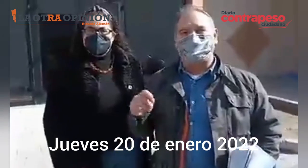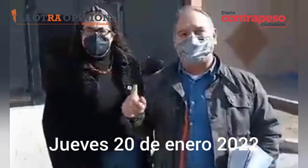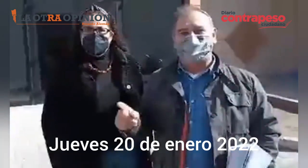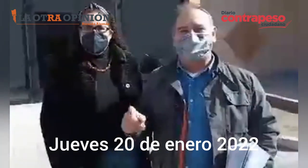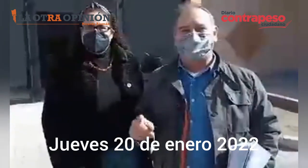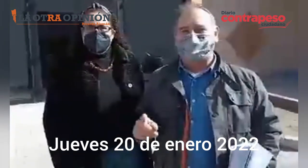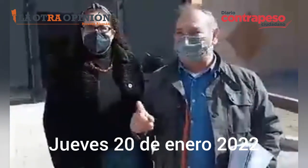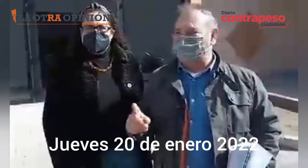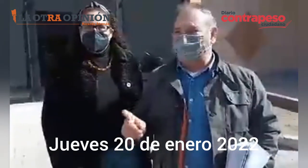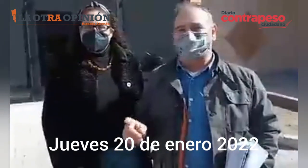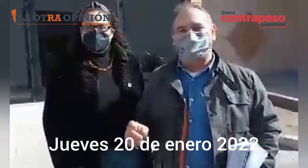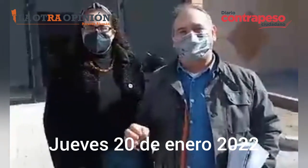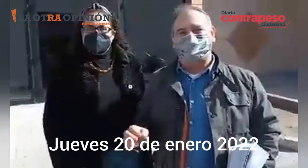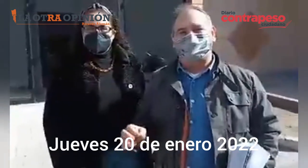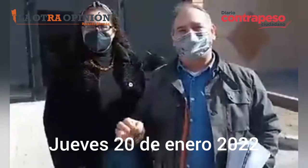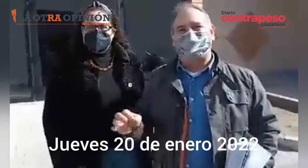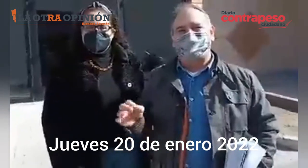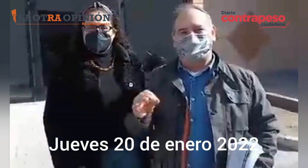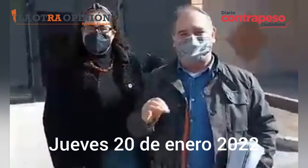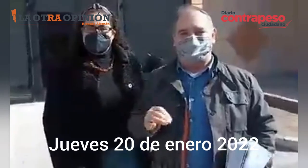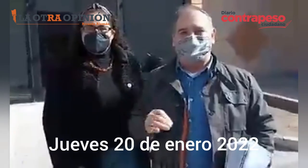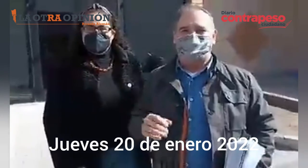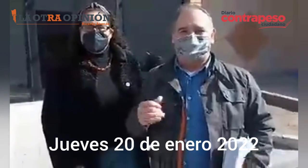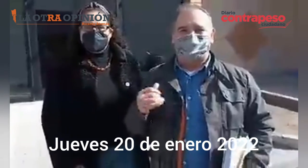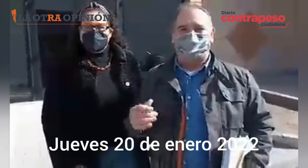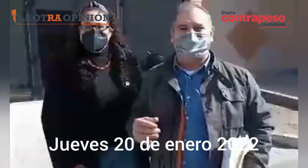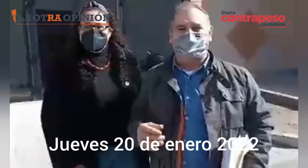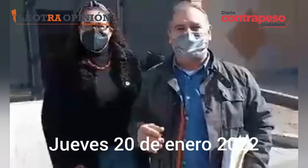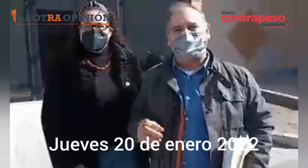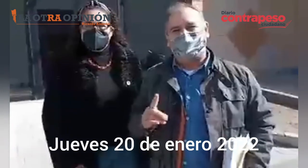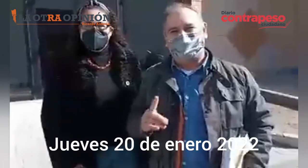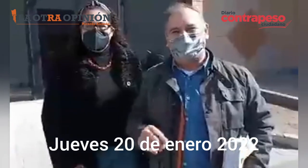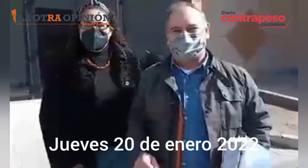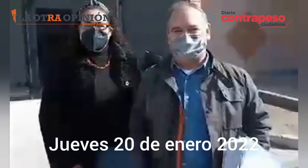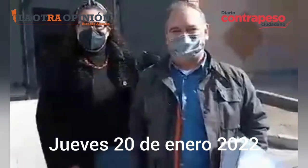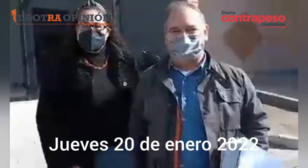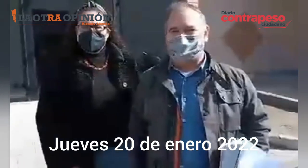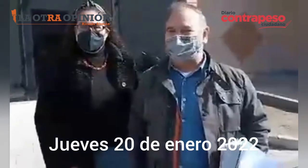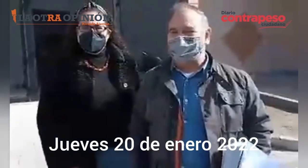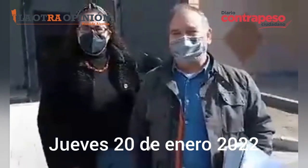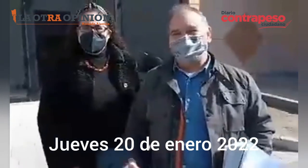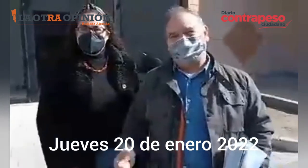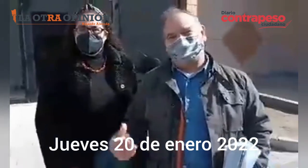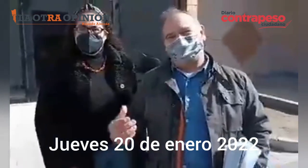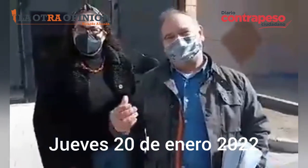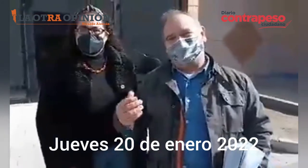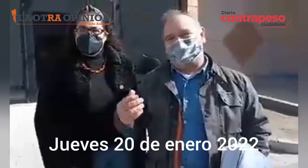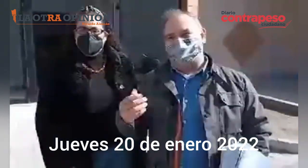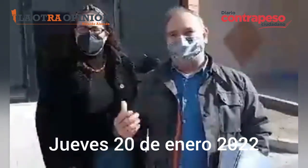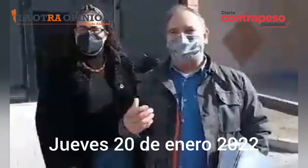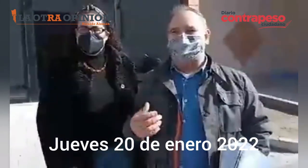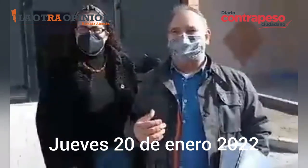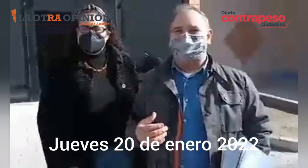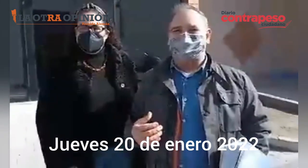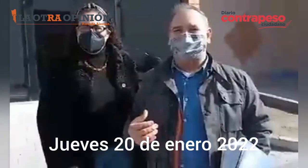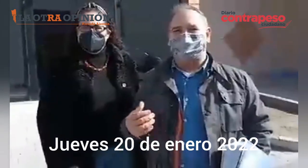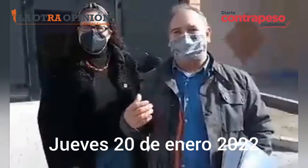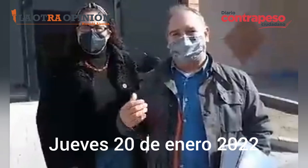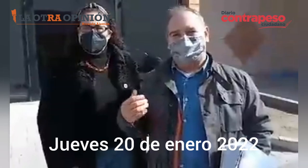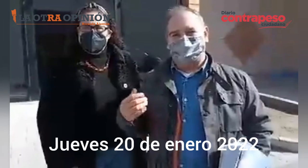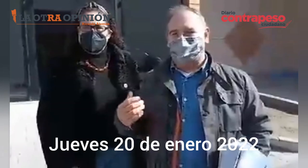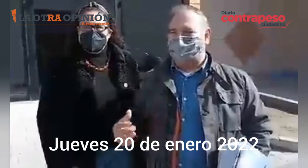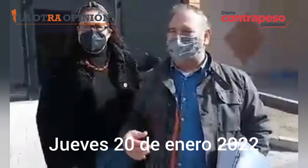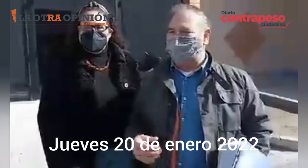a informarle a las instituciones la omisión en que está incurriendo la empresa PCN. Al momento de